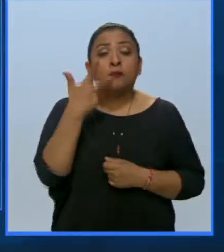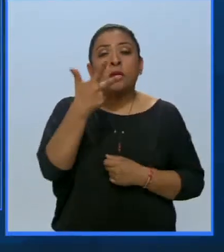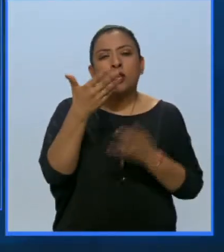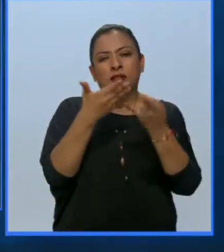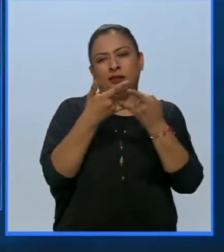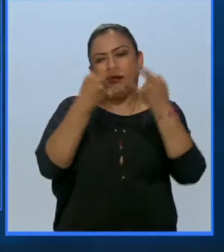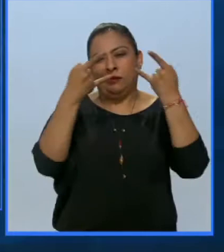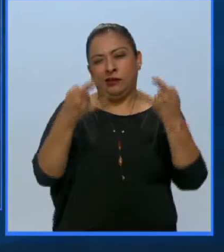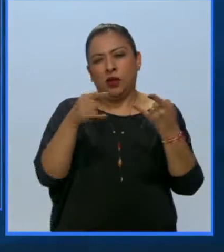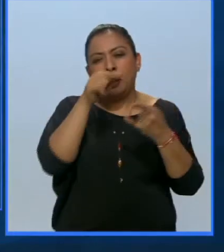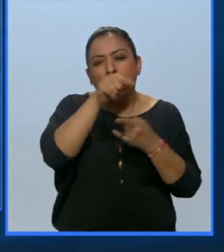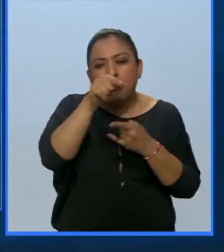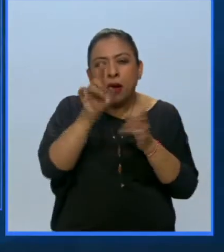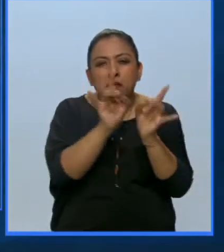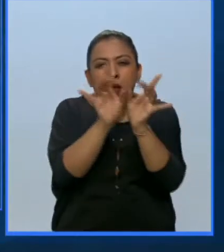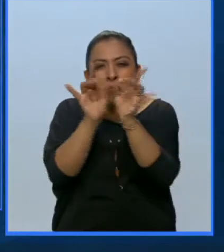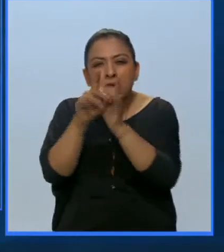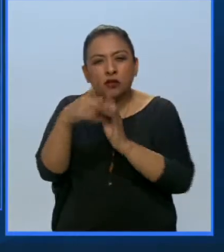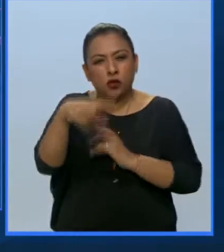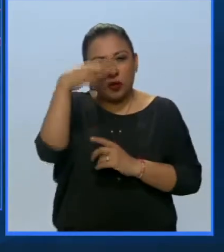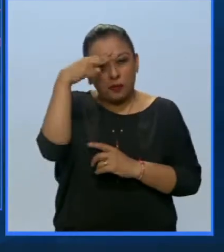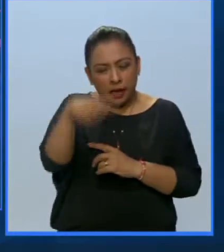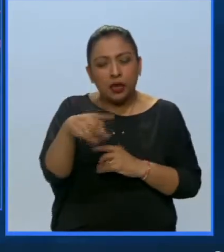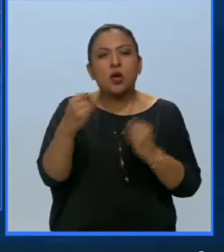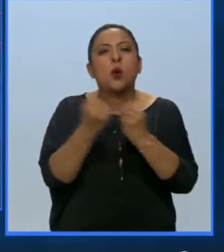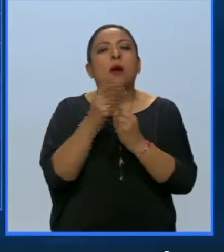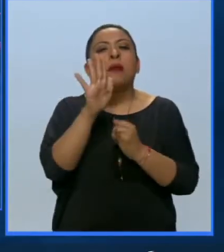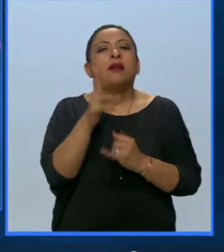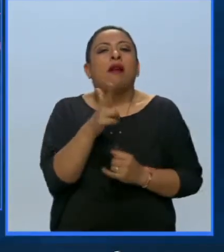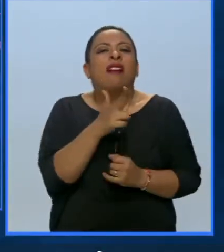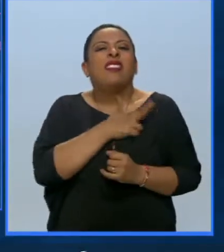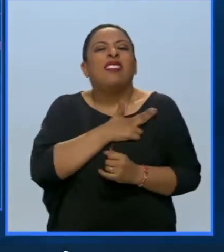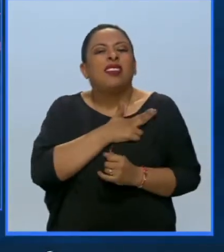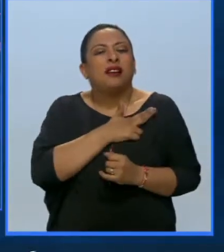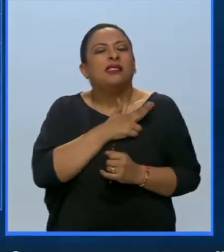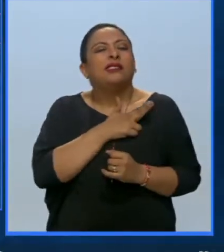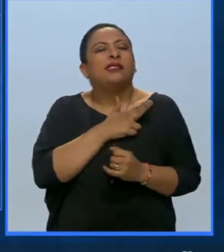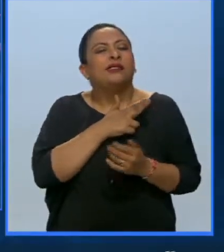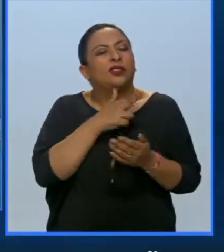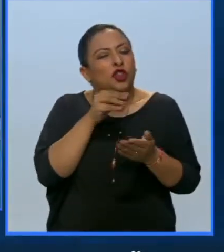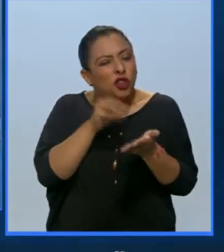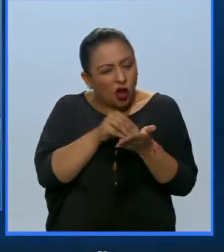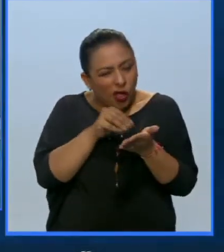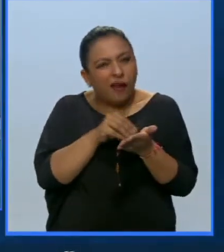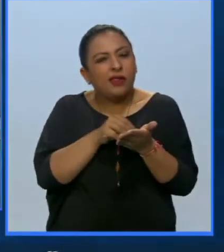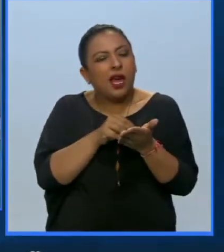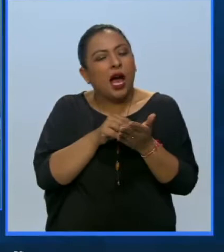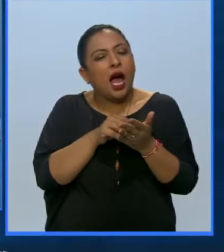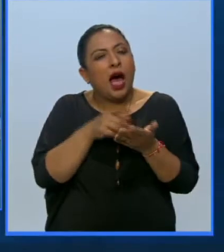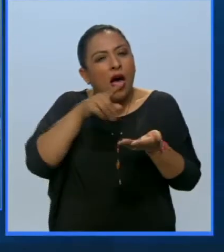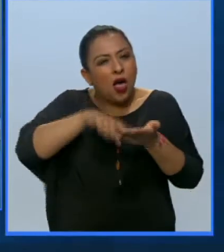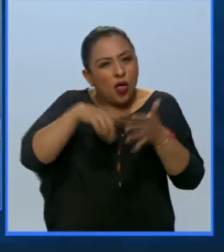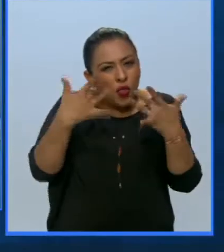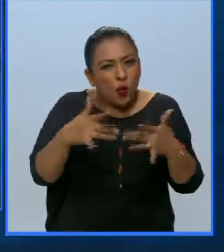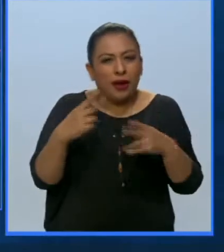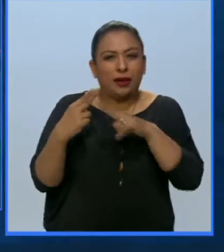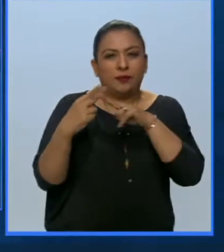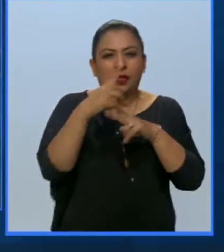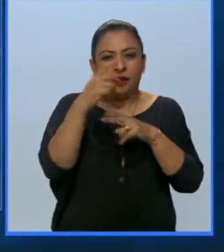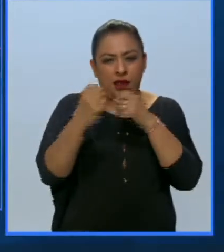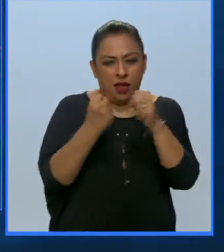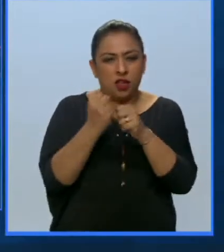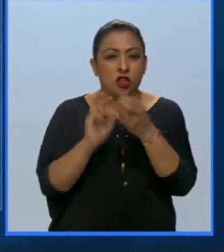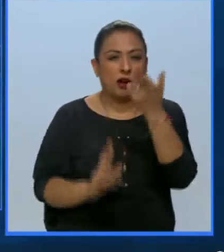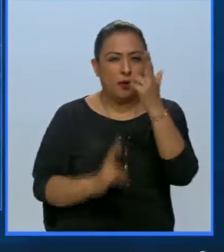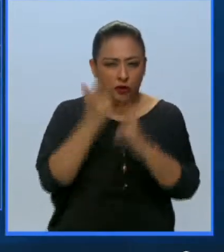históricos en México, que también son heridas que no terminaron de cicatrizar del todo. Ya lo decías, el centenario de la Revolución, pero